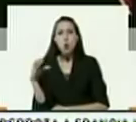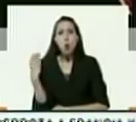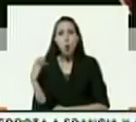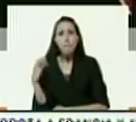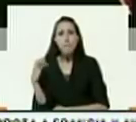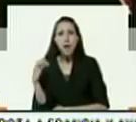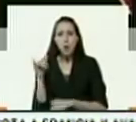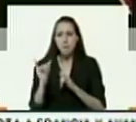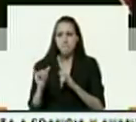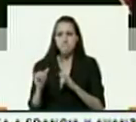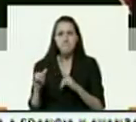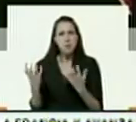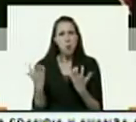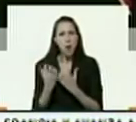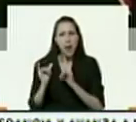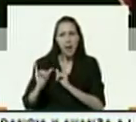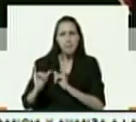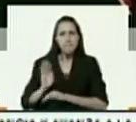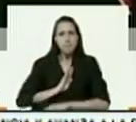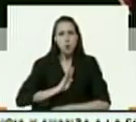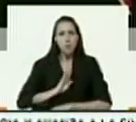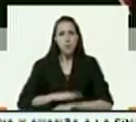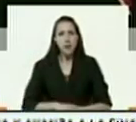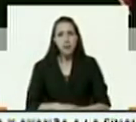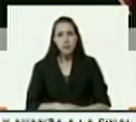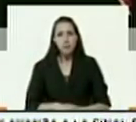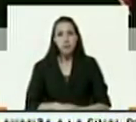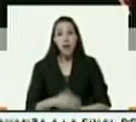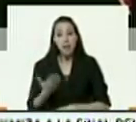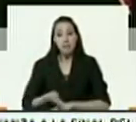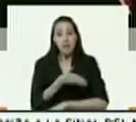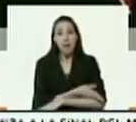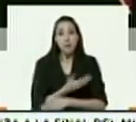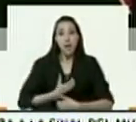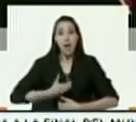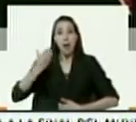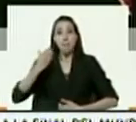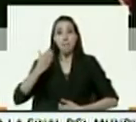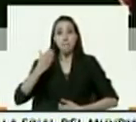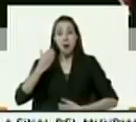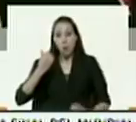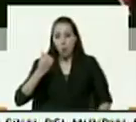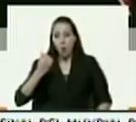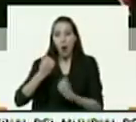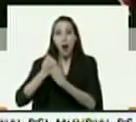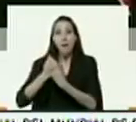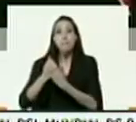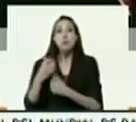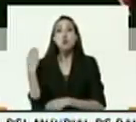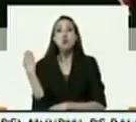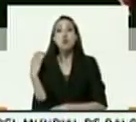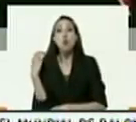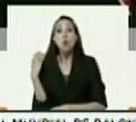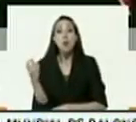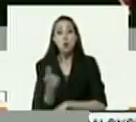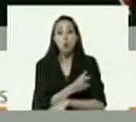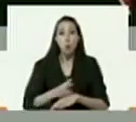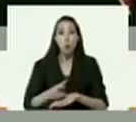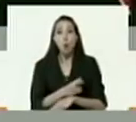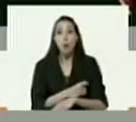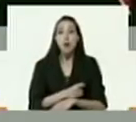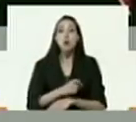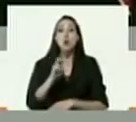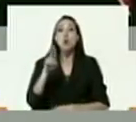en su guerra en Colombia, y que fueron armados con vínculos con el Estado colombiano y los gobiernos del señor presidente